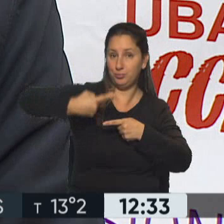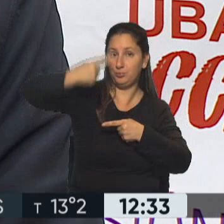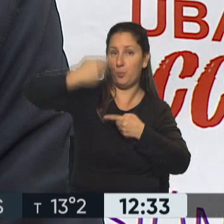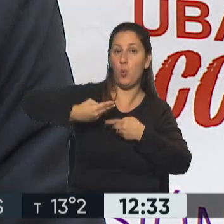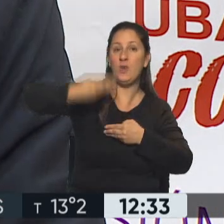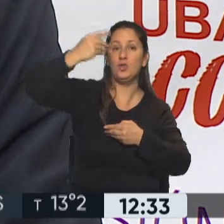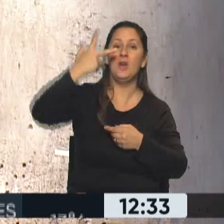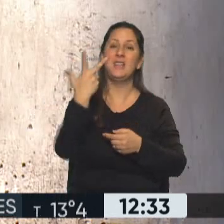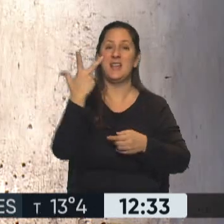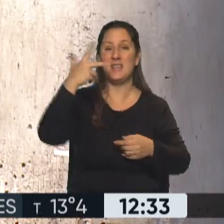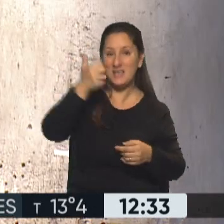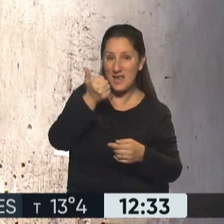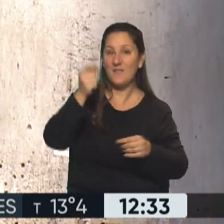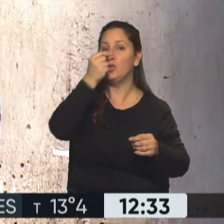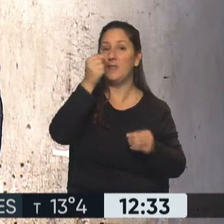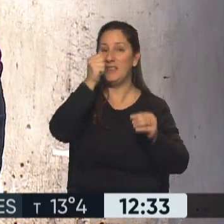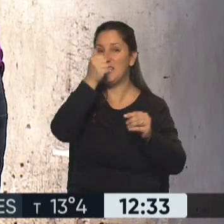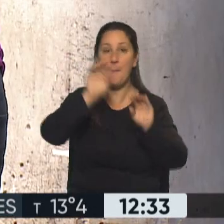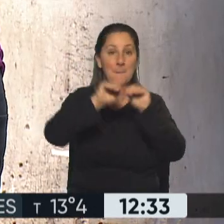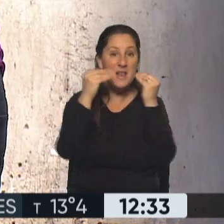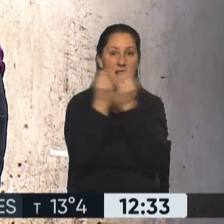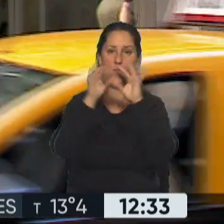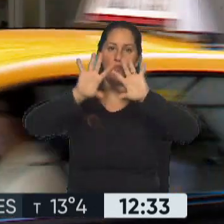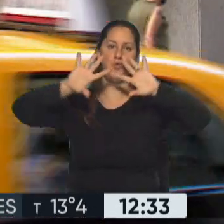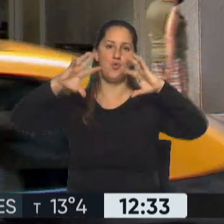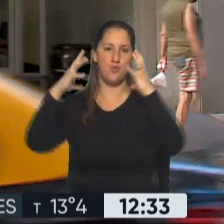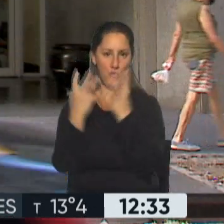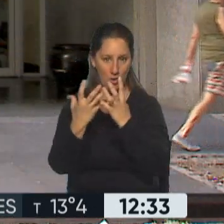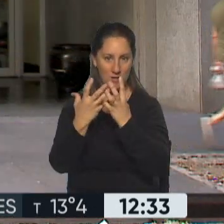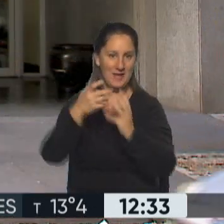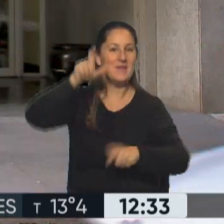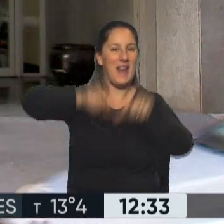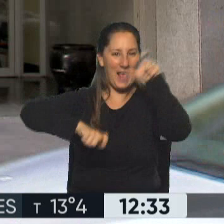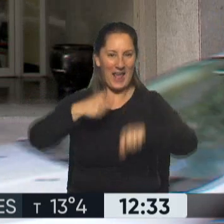36 entre las 26.000 universidades del mundo. Eso es lo que significa, para que la gente